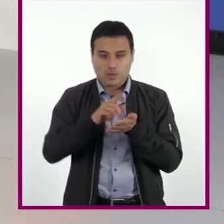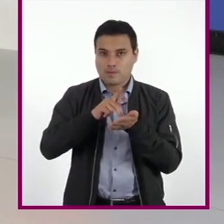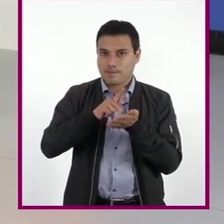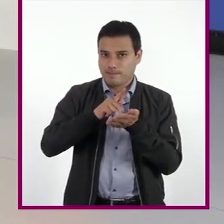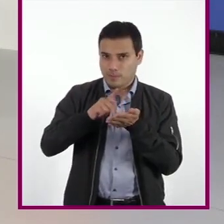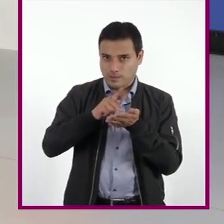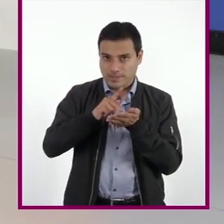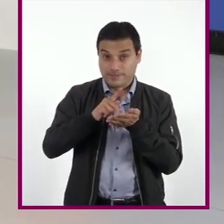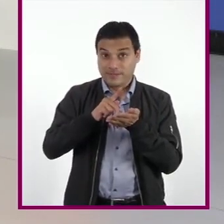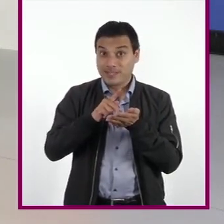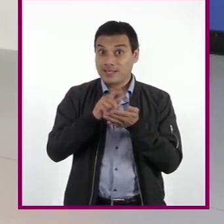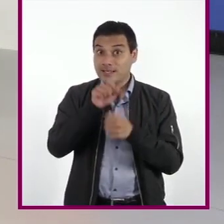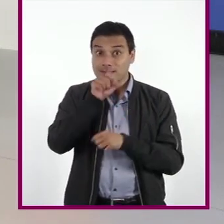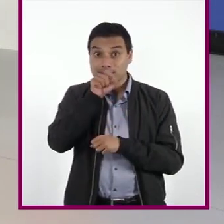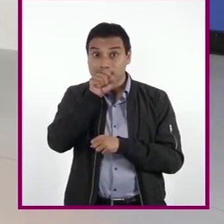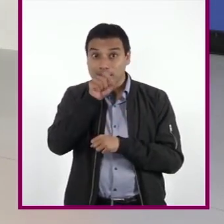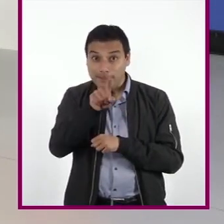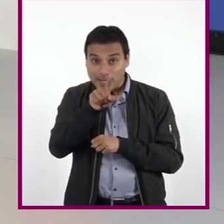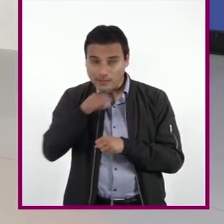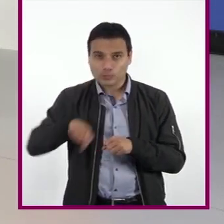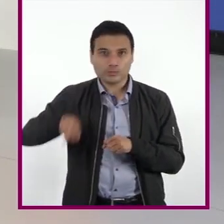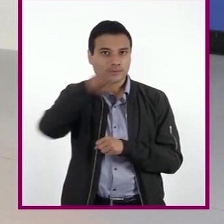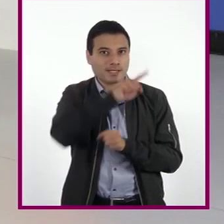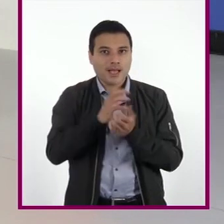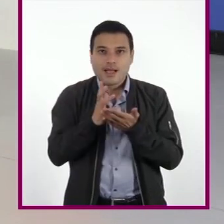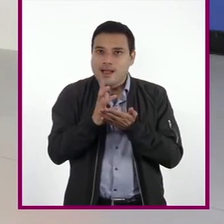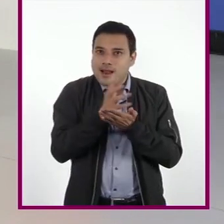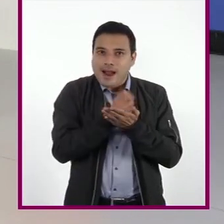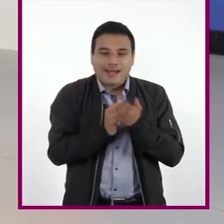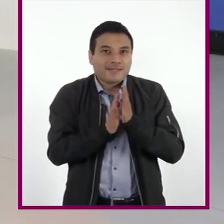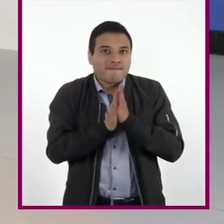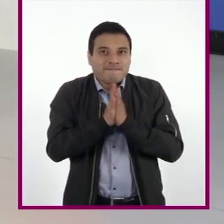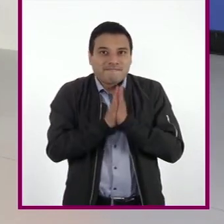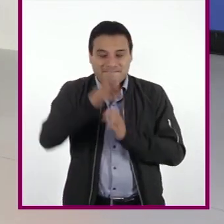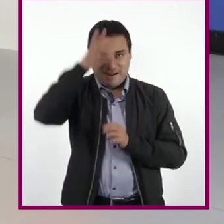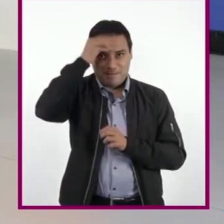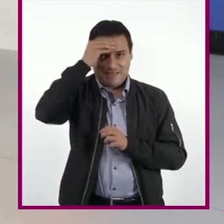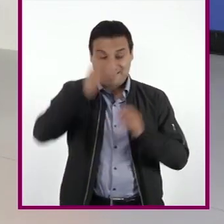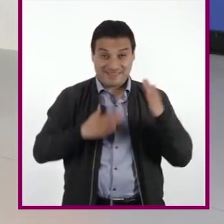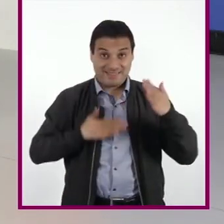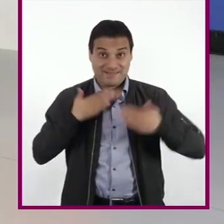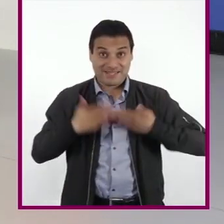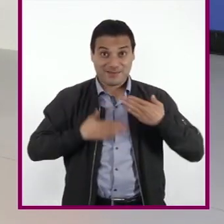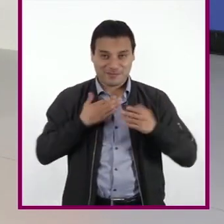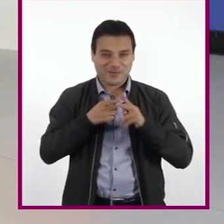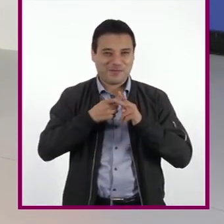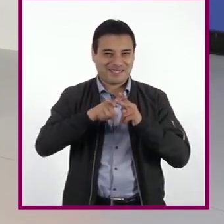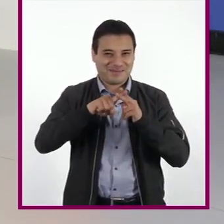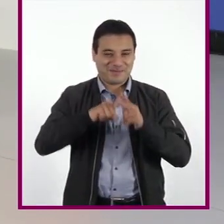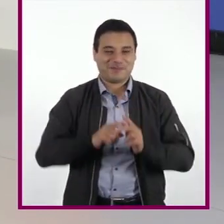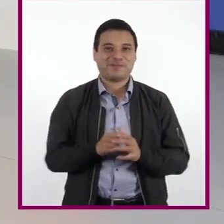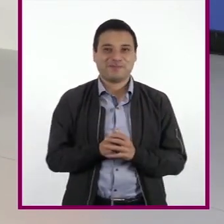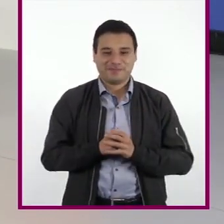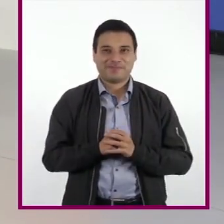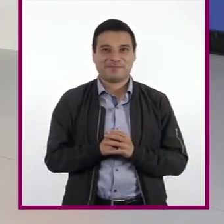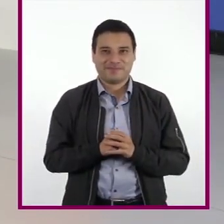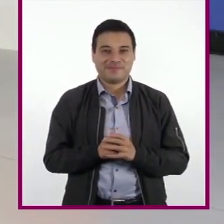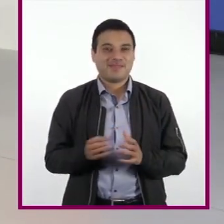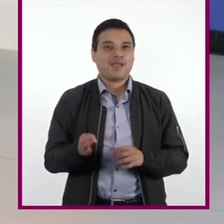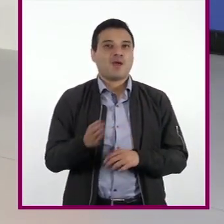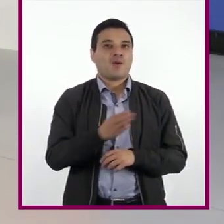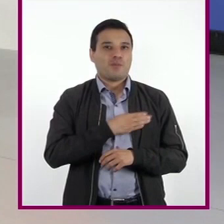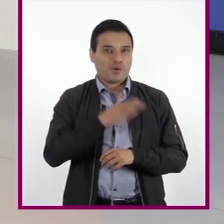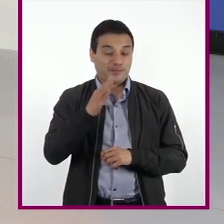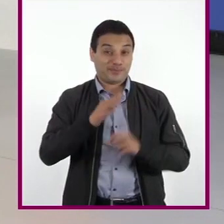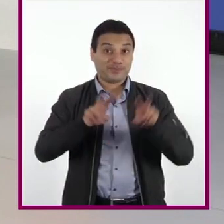Y por supuesto, mucha disposición de aprender y divertirse. ¡Comenzamos! Bueno, iniciando